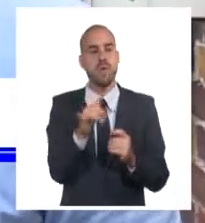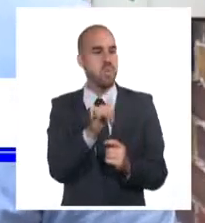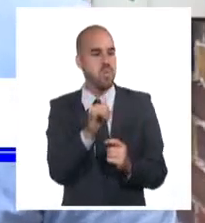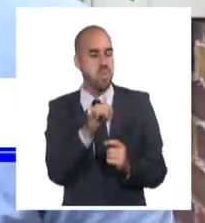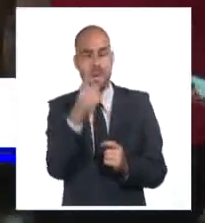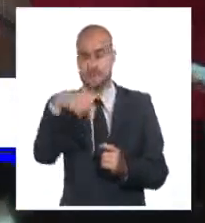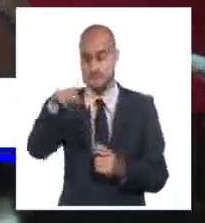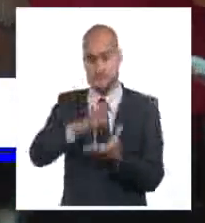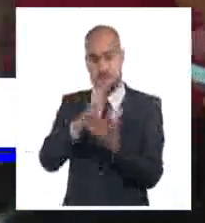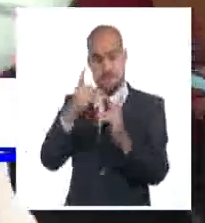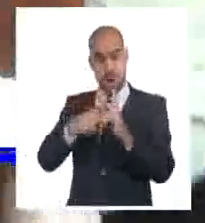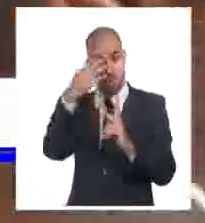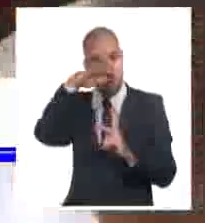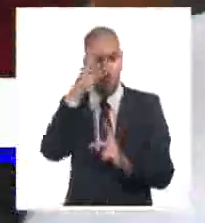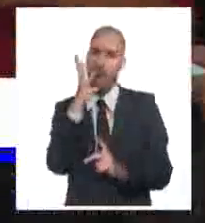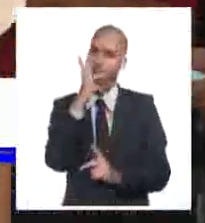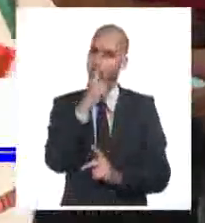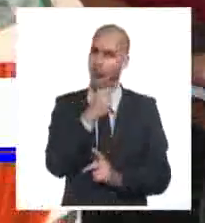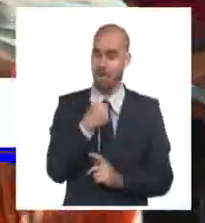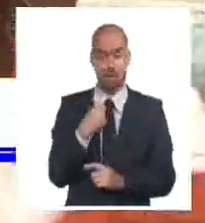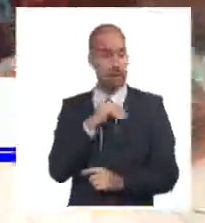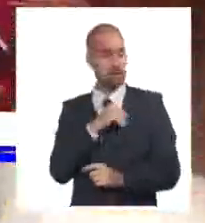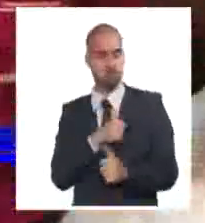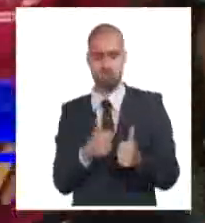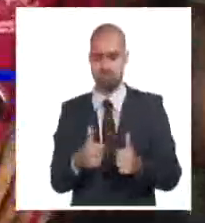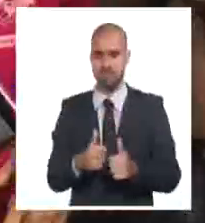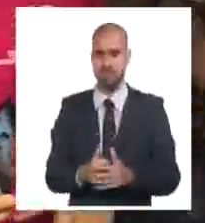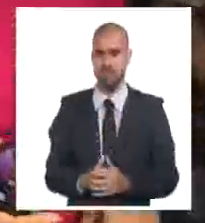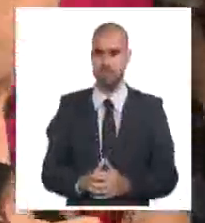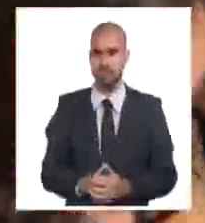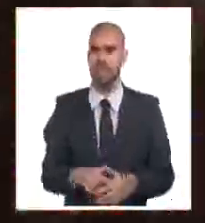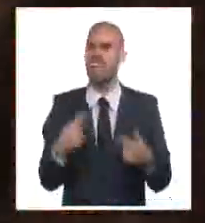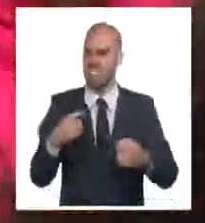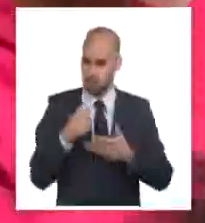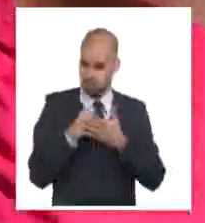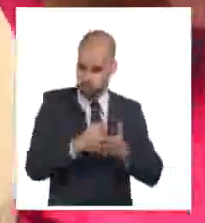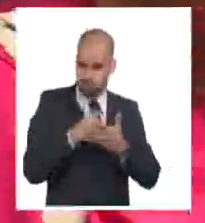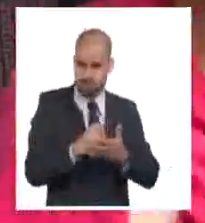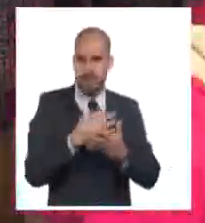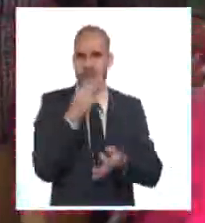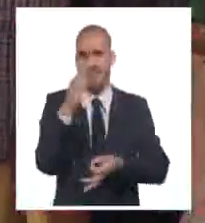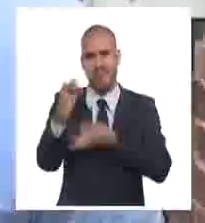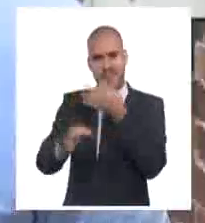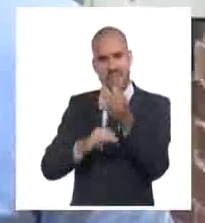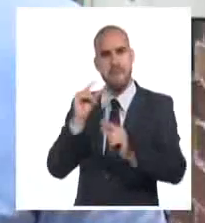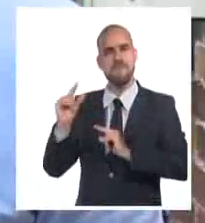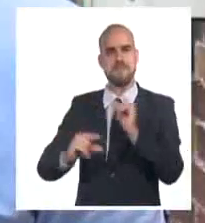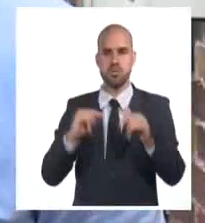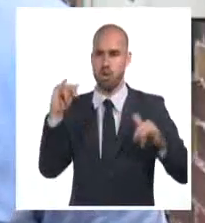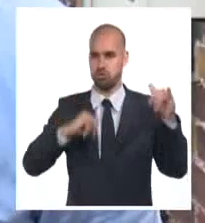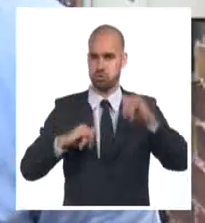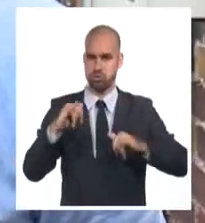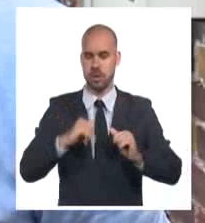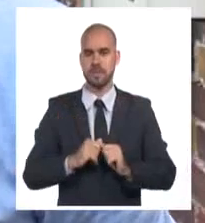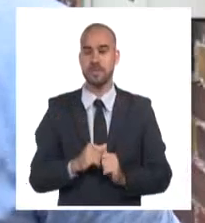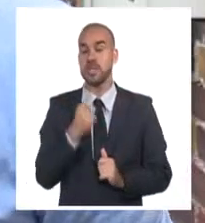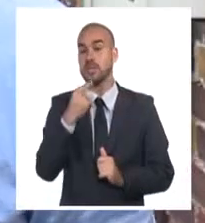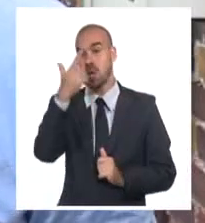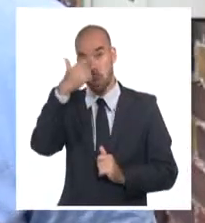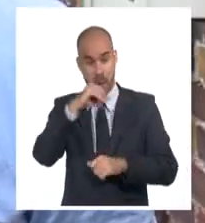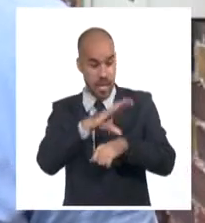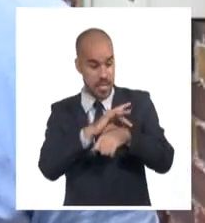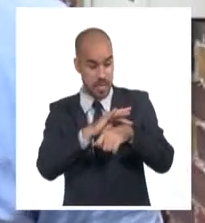está encantando. Solidaridad cuando más falta hace, así lo cuentan estos invitados. La pandemia nos